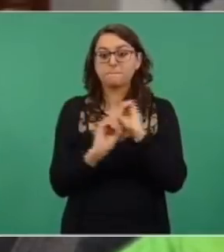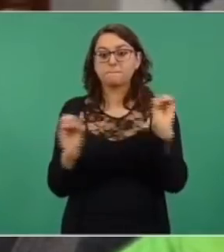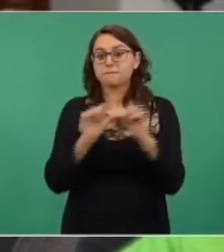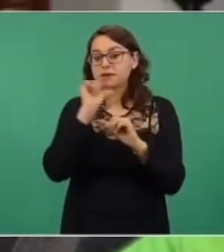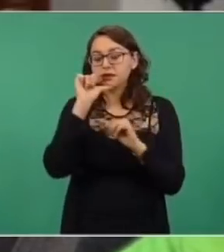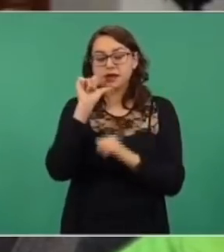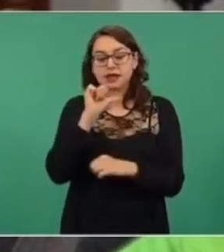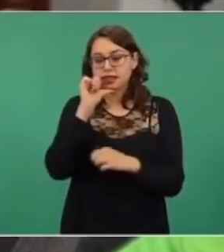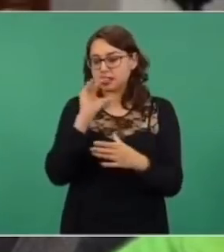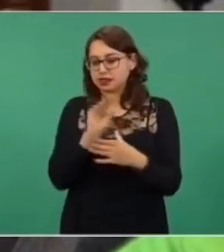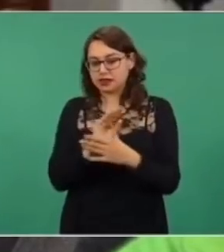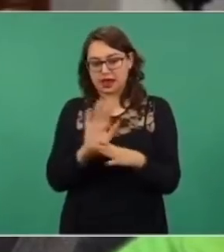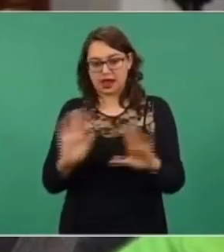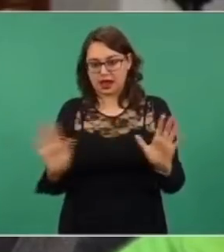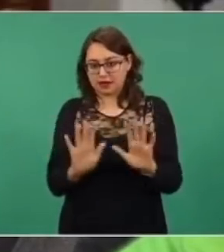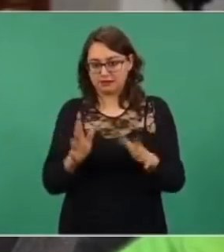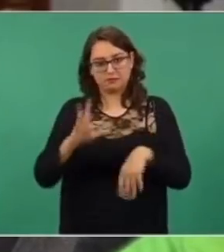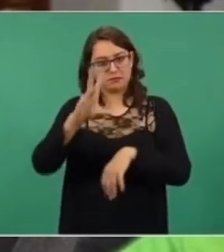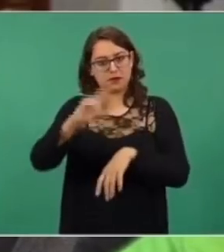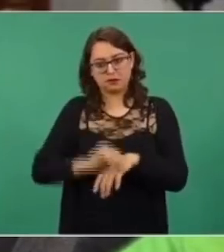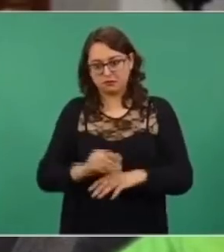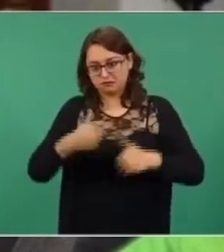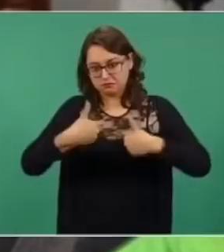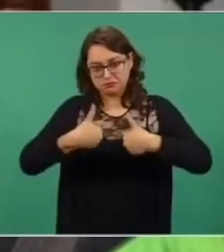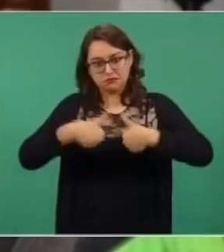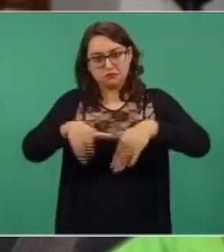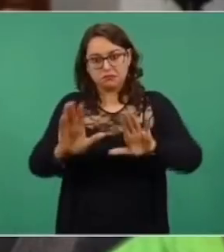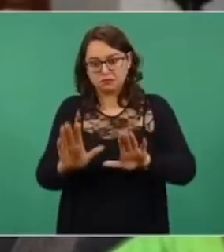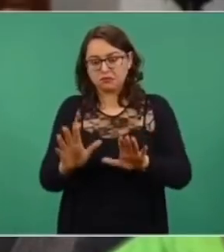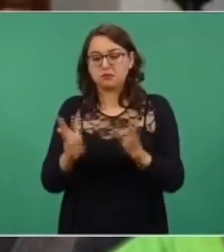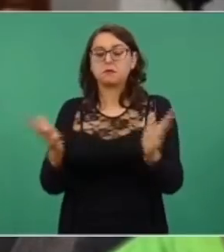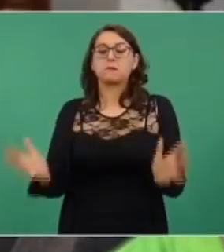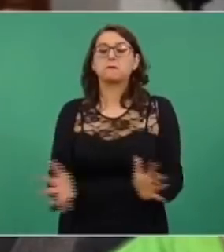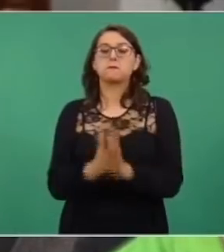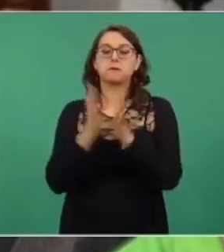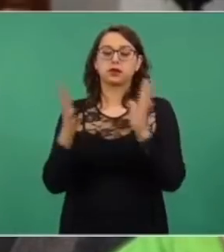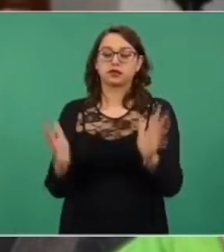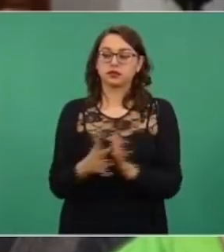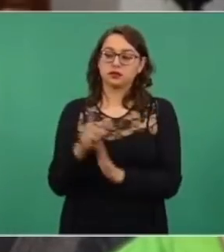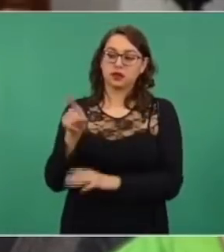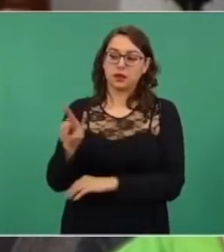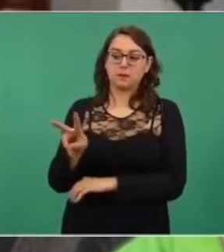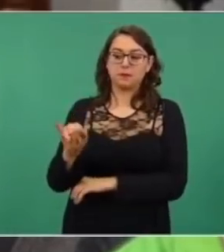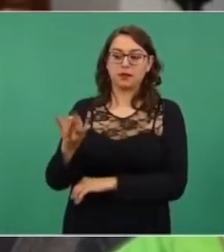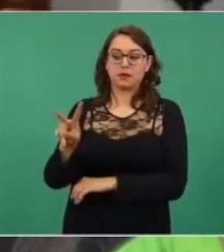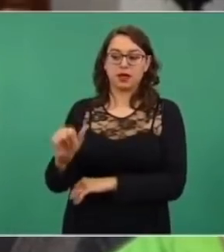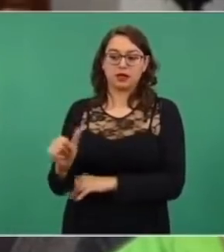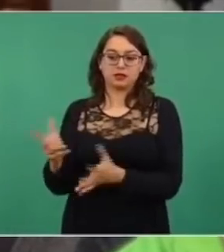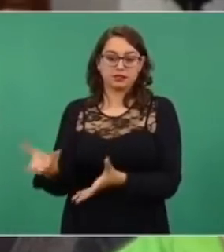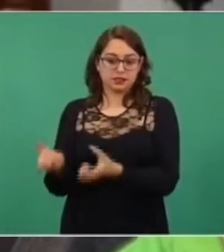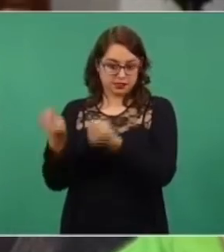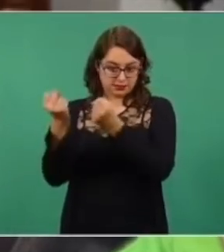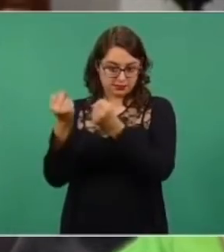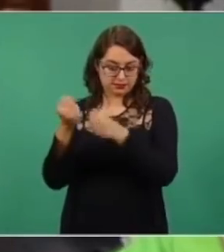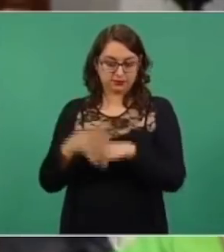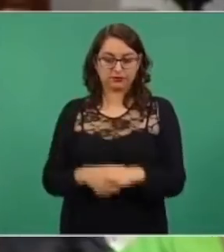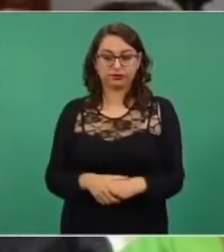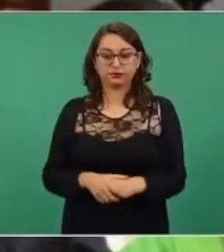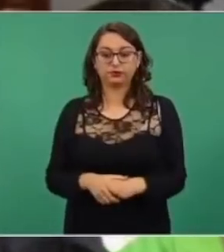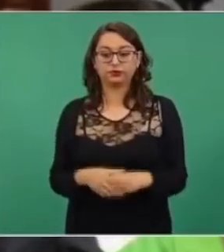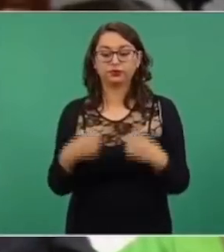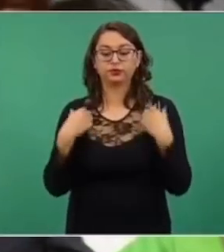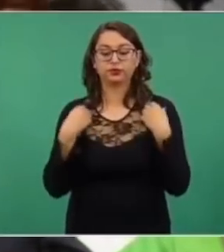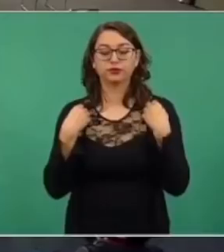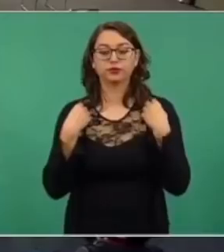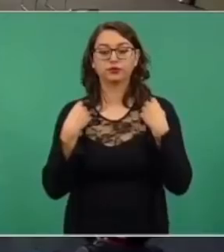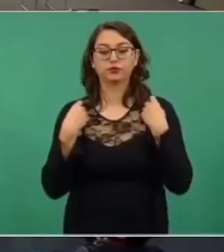rige la participación de las casas de bolsa en el mercado de valores. La pregunta es, señor